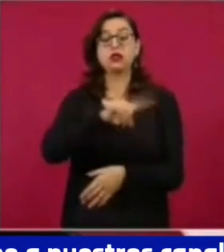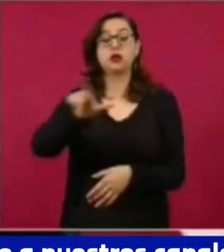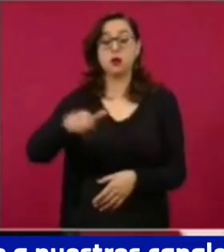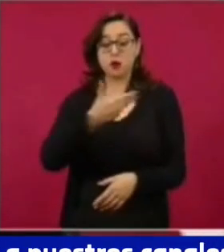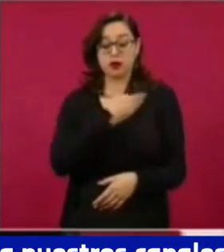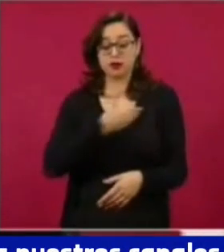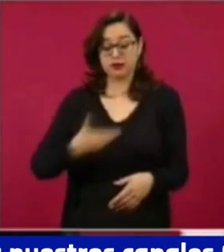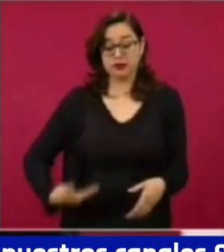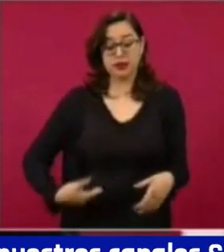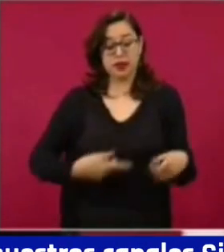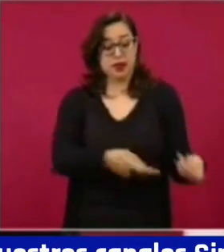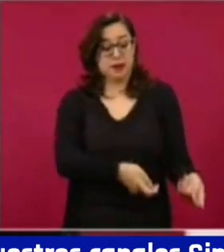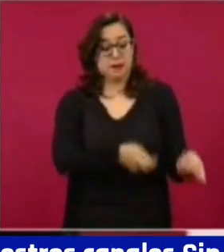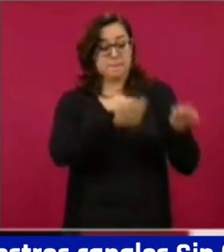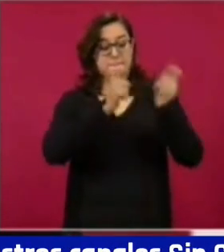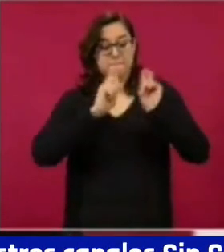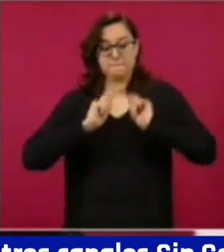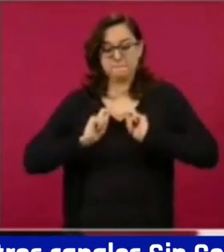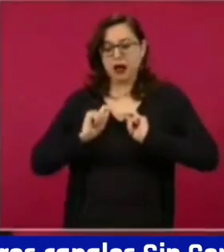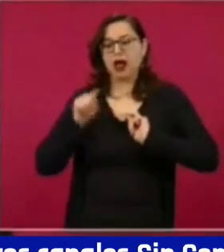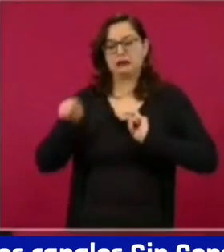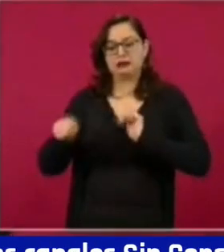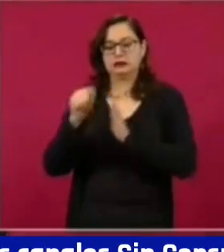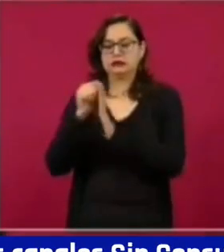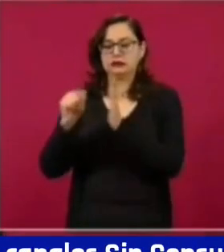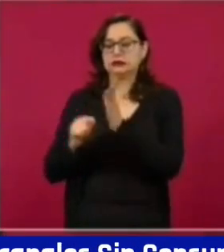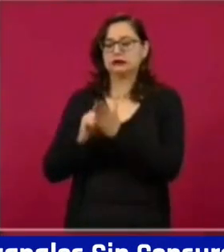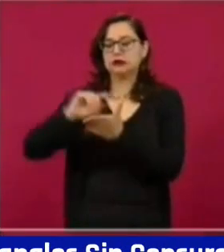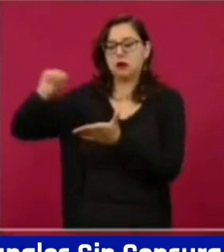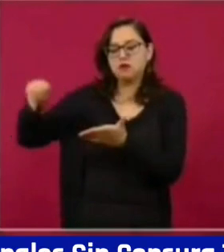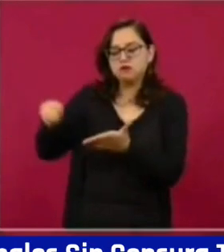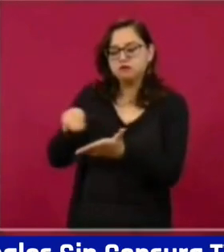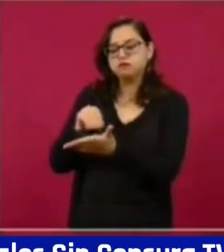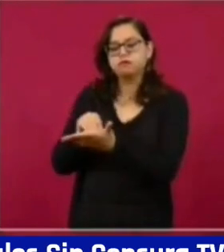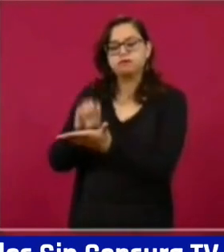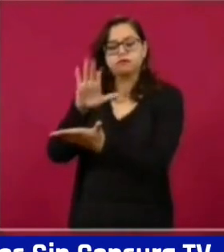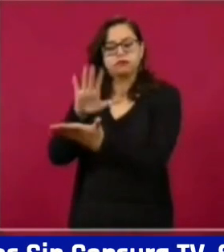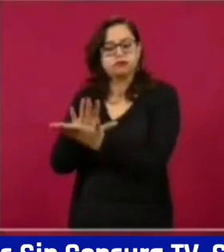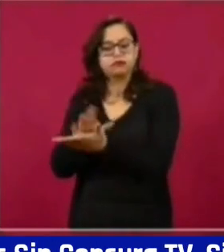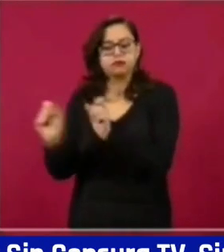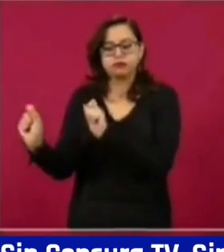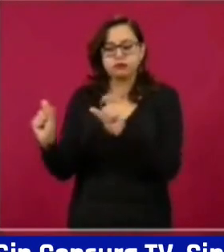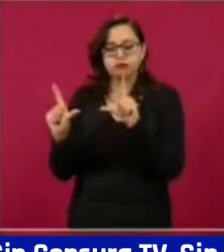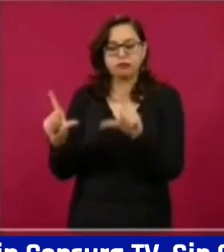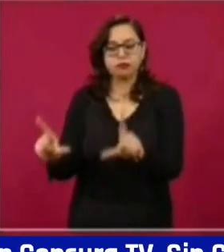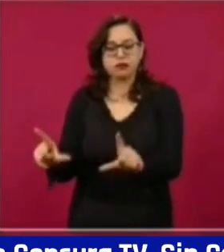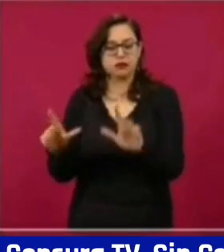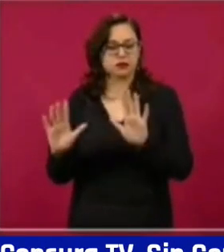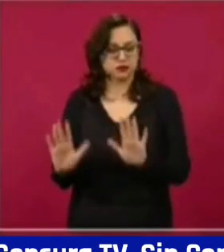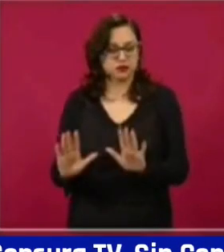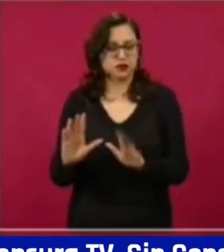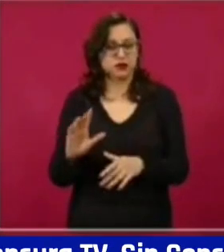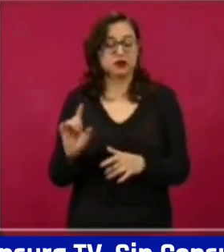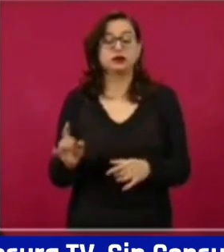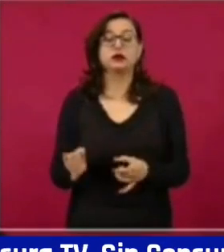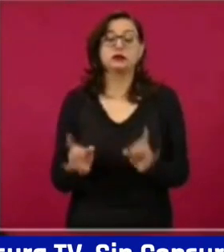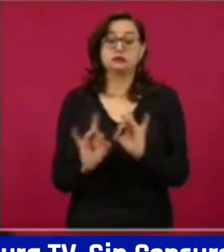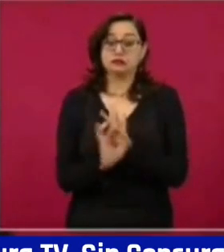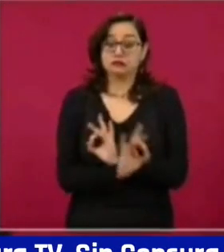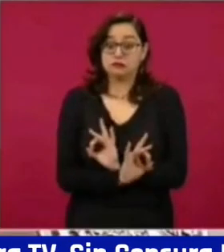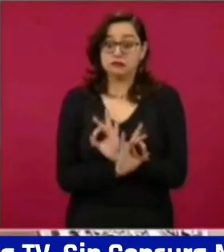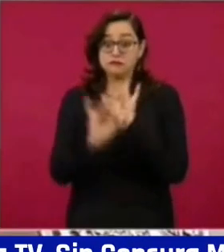video, el propósito de que en el caso de mi